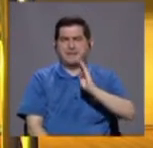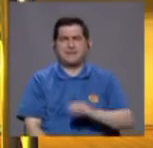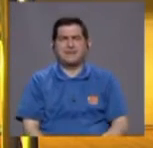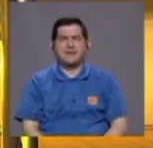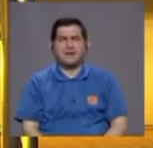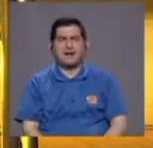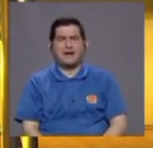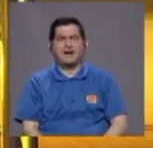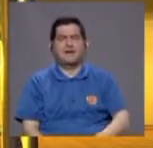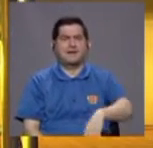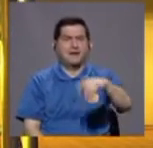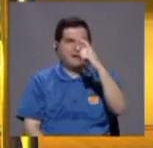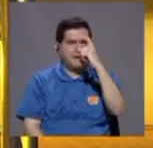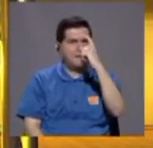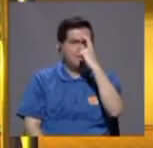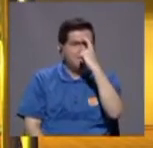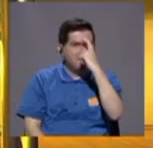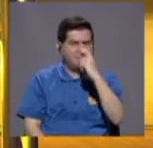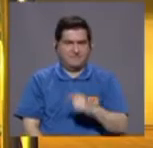don Rafael Ángel